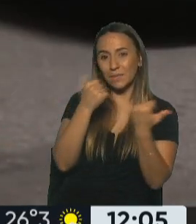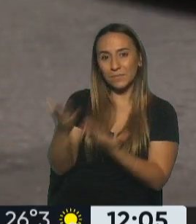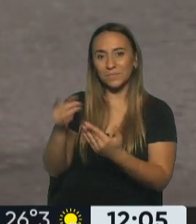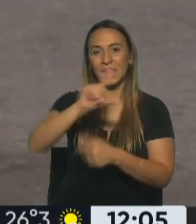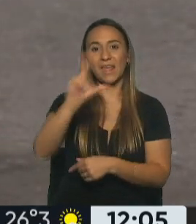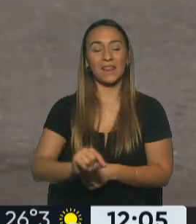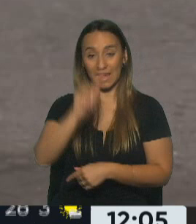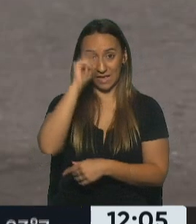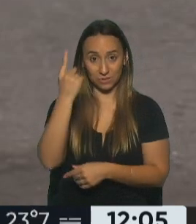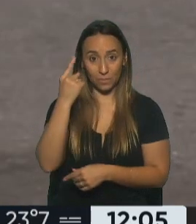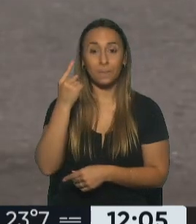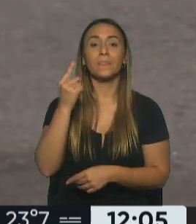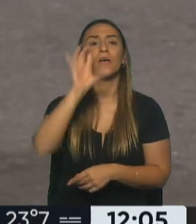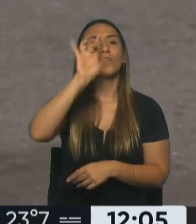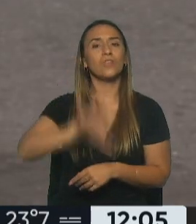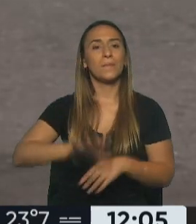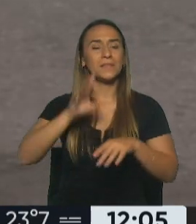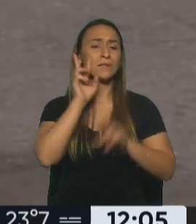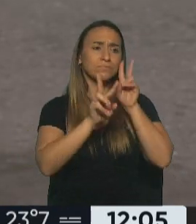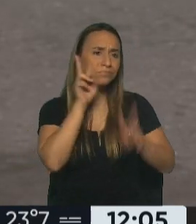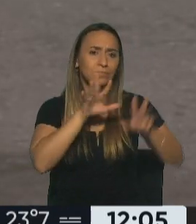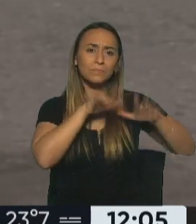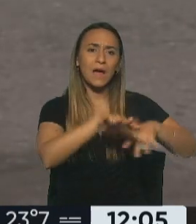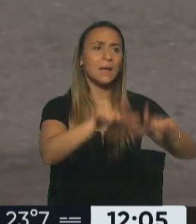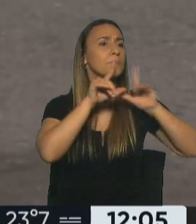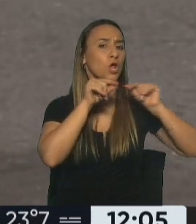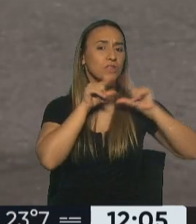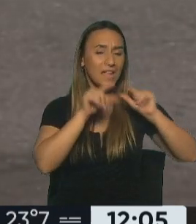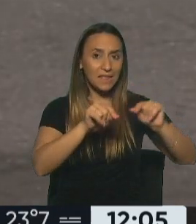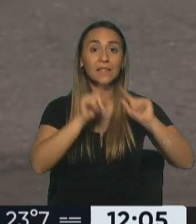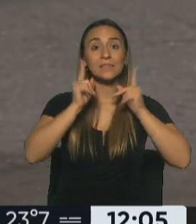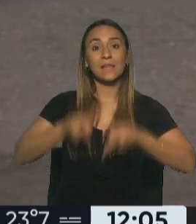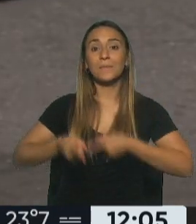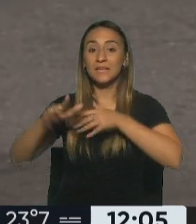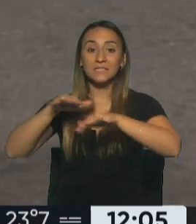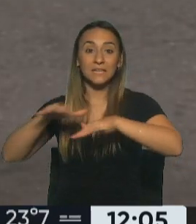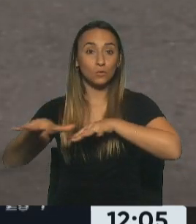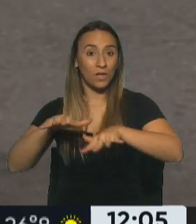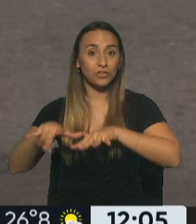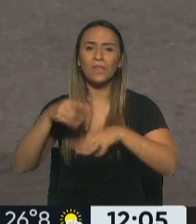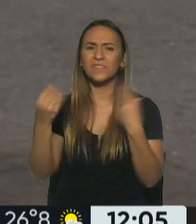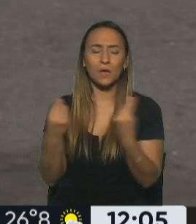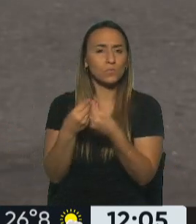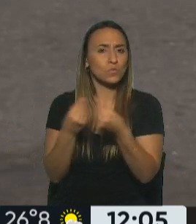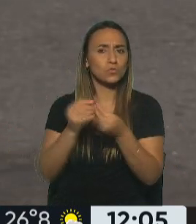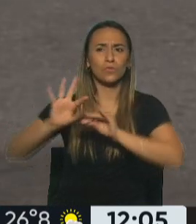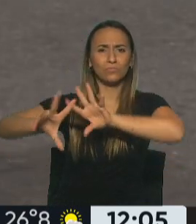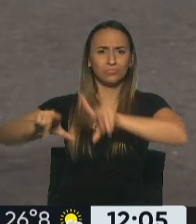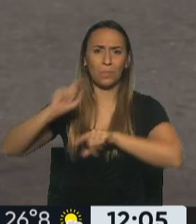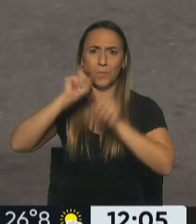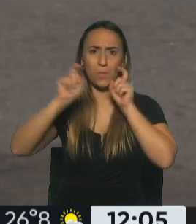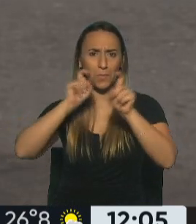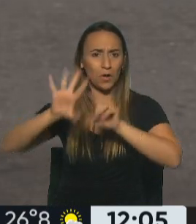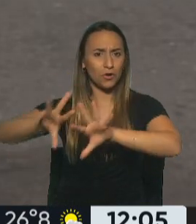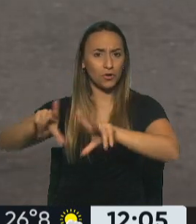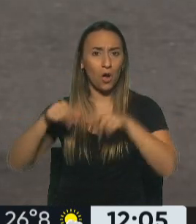estamos viendo en este momento en las calles, las manifestaciones, las protestas, sino también la situación del delito en la provincia de Buenos Aires.